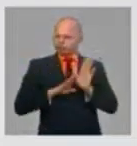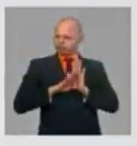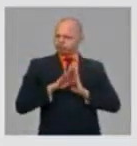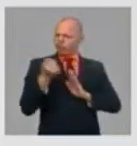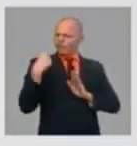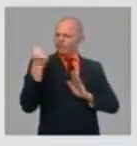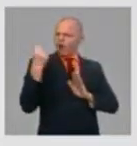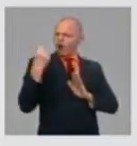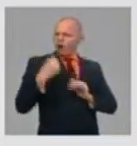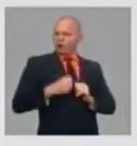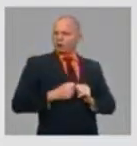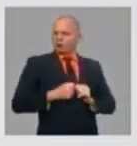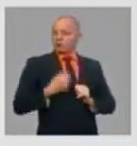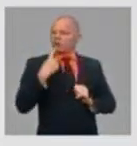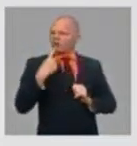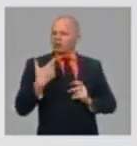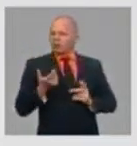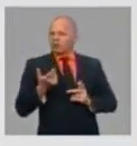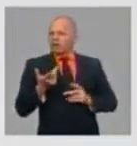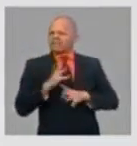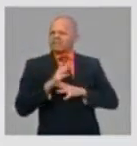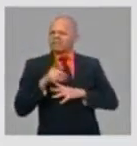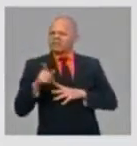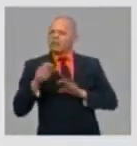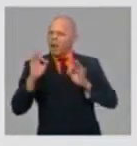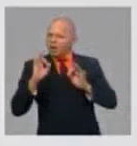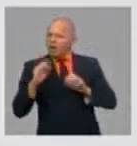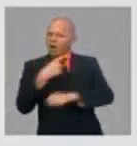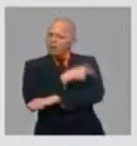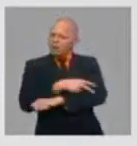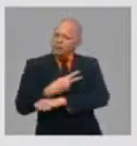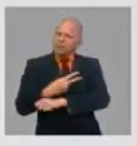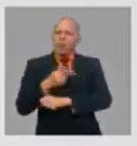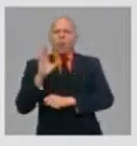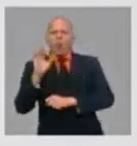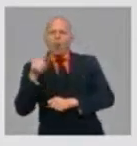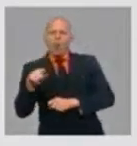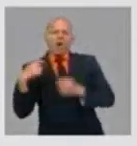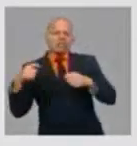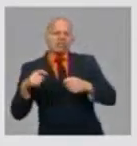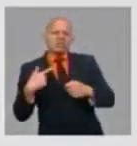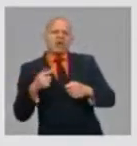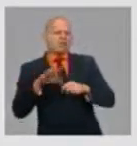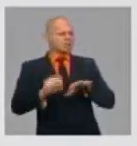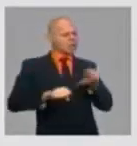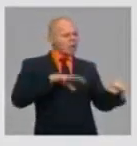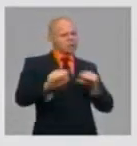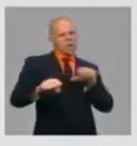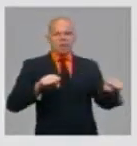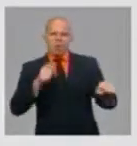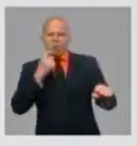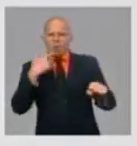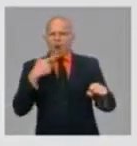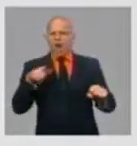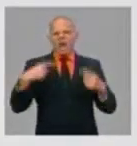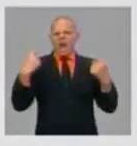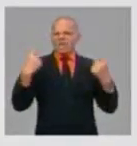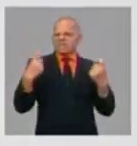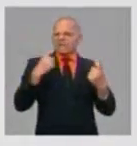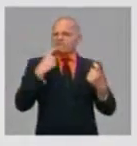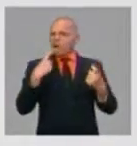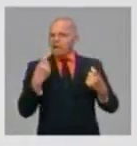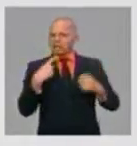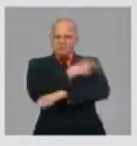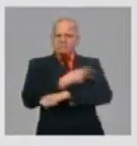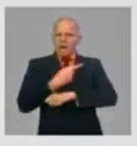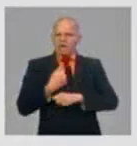república, que es un imperio, que es una república que necesita seguir creciendo, que necesita más estados y más estados y